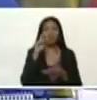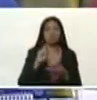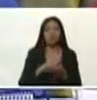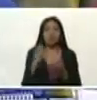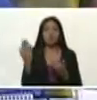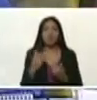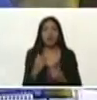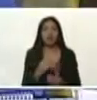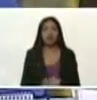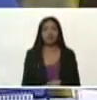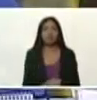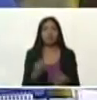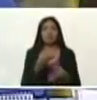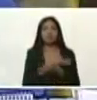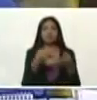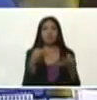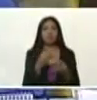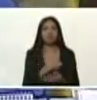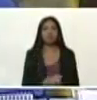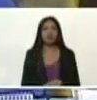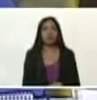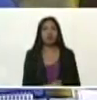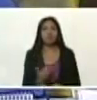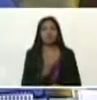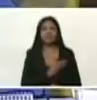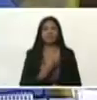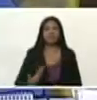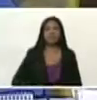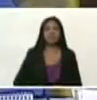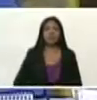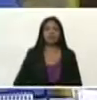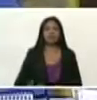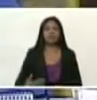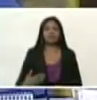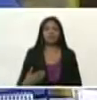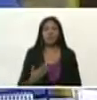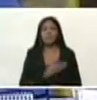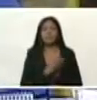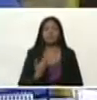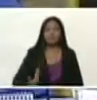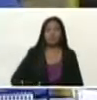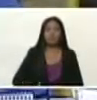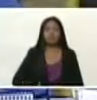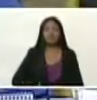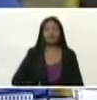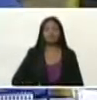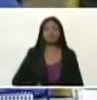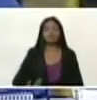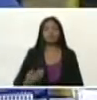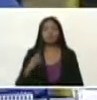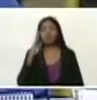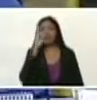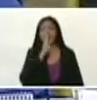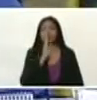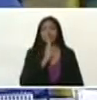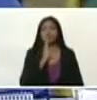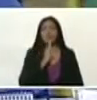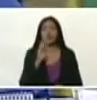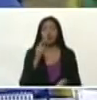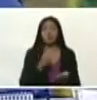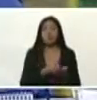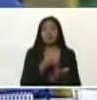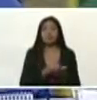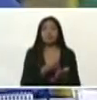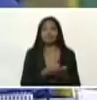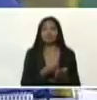Viene a ser de una exitosísima presidenta del Banco del Tesoro. Mujeres al poder. Llevó el Banco del Tesoro del